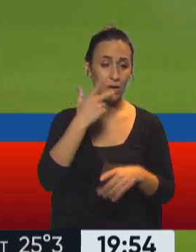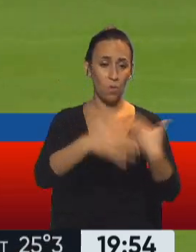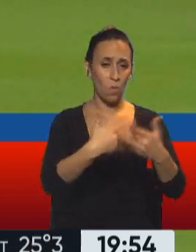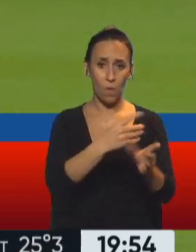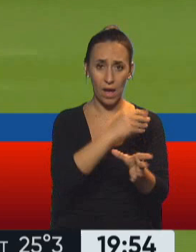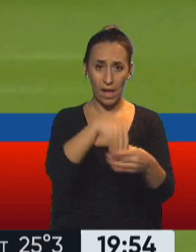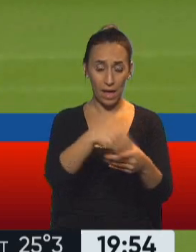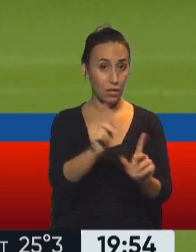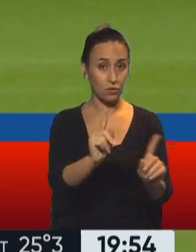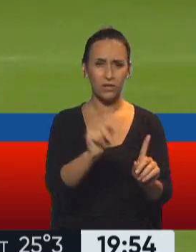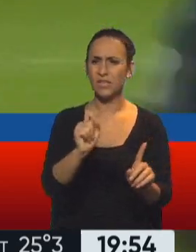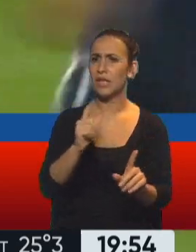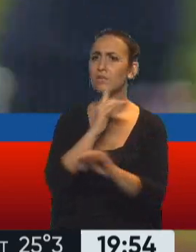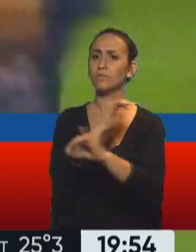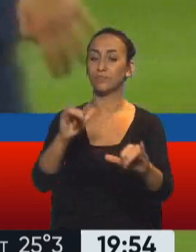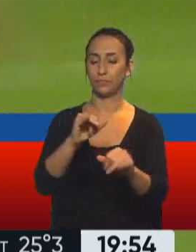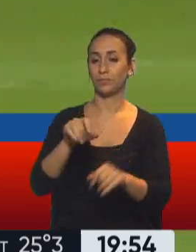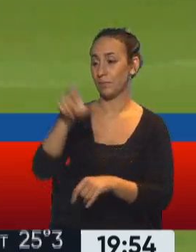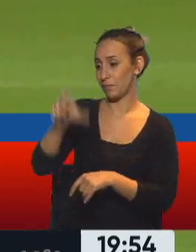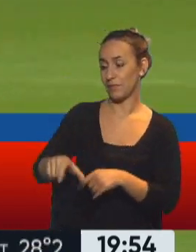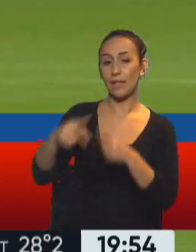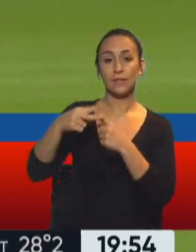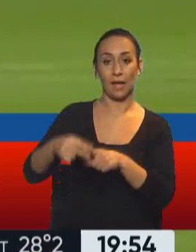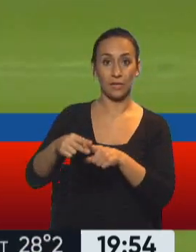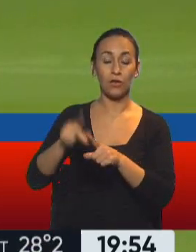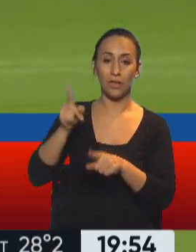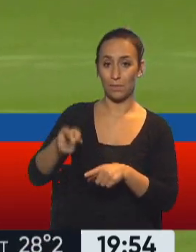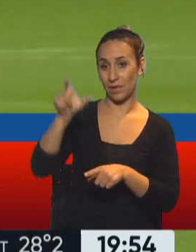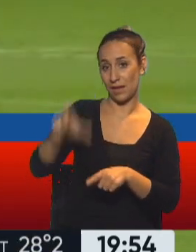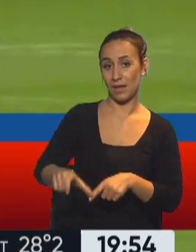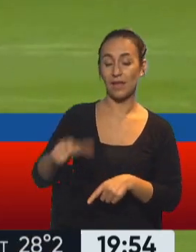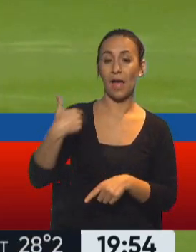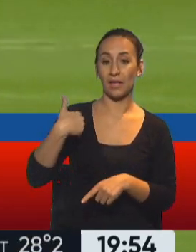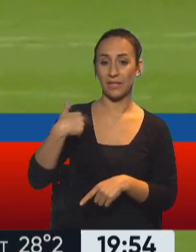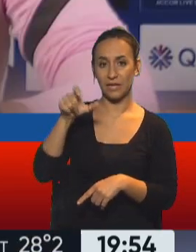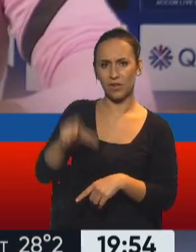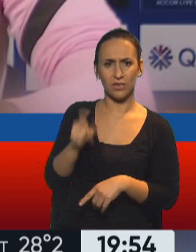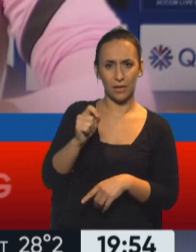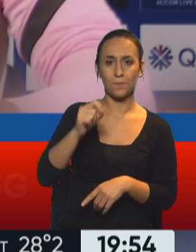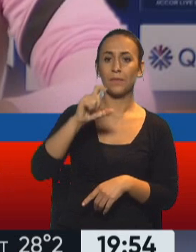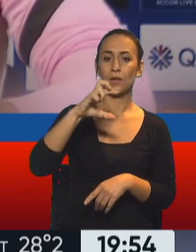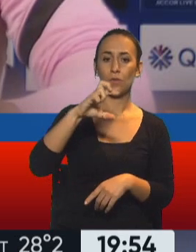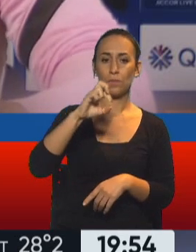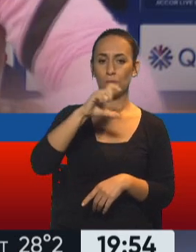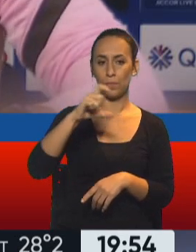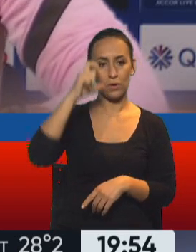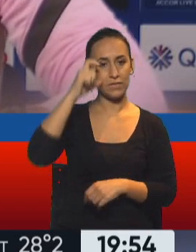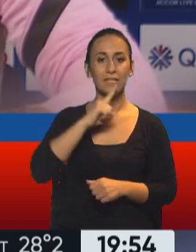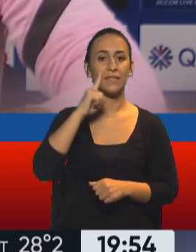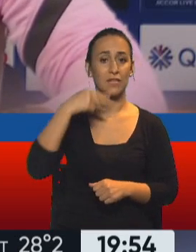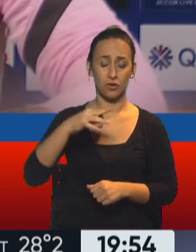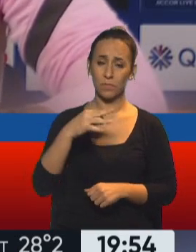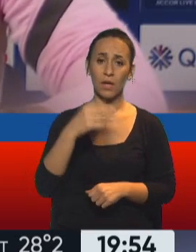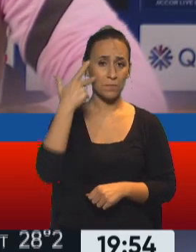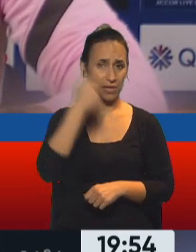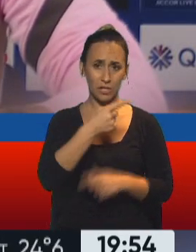en el PSG es su técnico, otro argentino. Estamos hablando de Mauricio Pochettino. Leo ha comenzado a correr hoy,